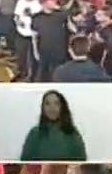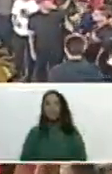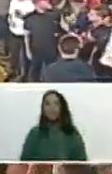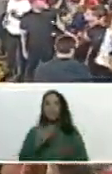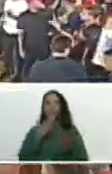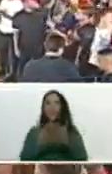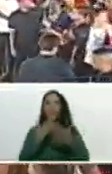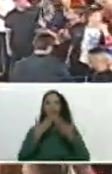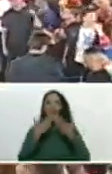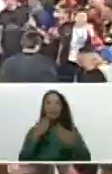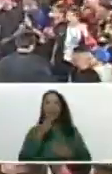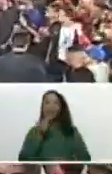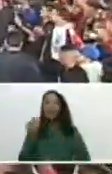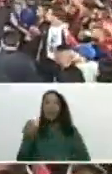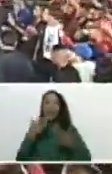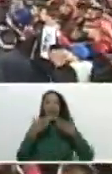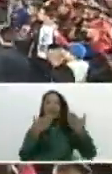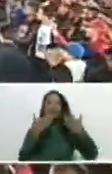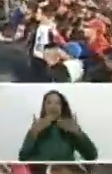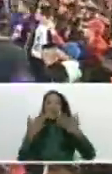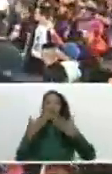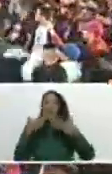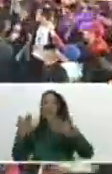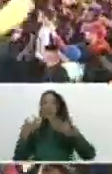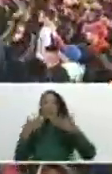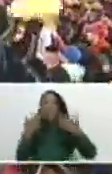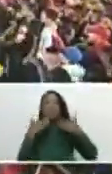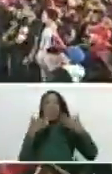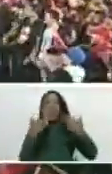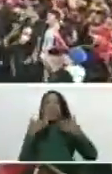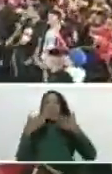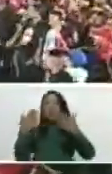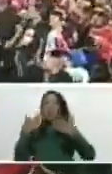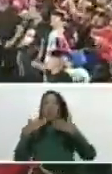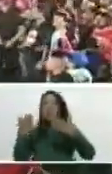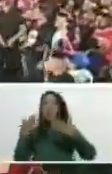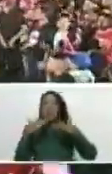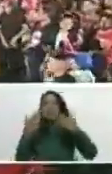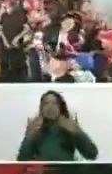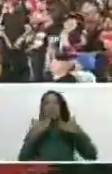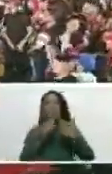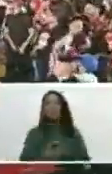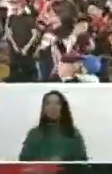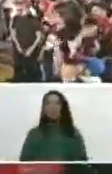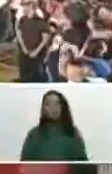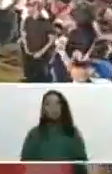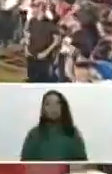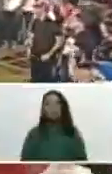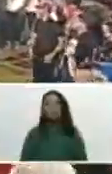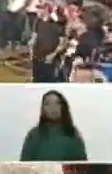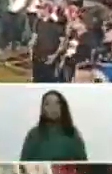Gracias, juventud. Gracias, gracias, gracias, gracias. Gracias, gracias.